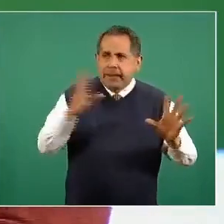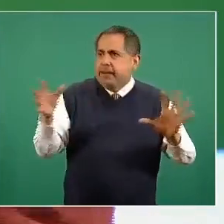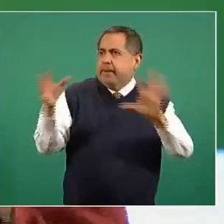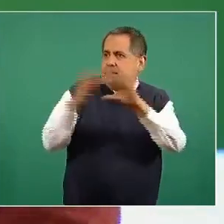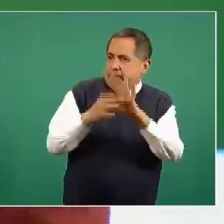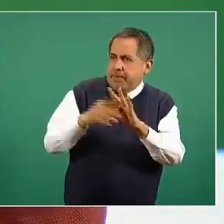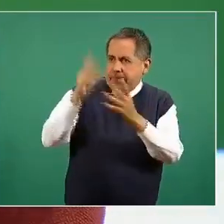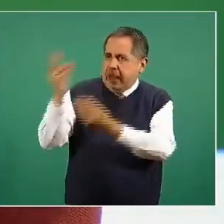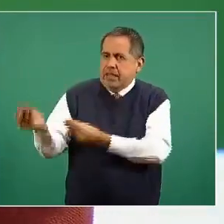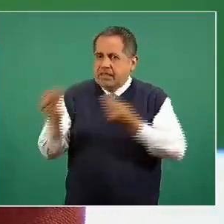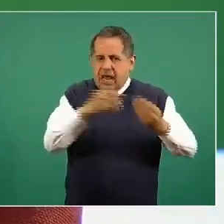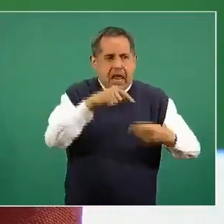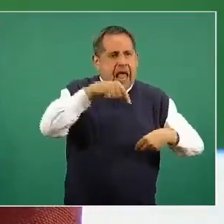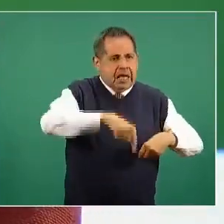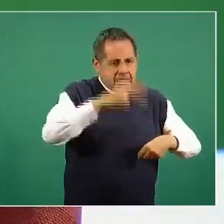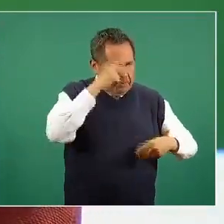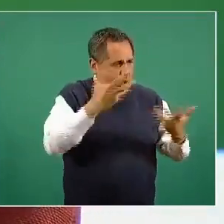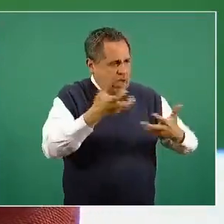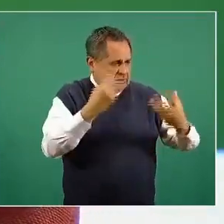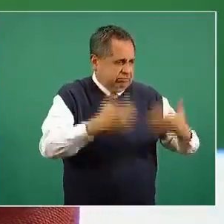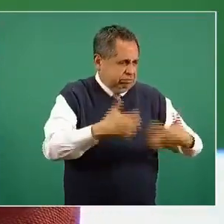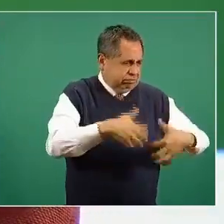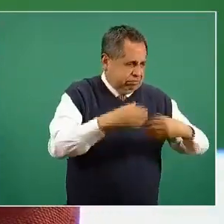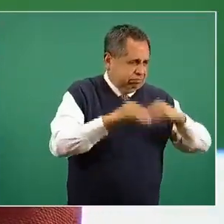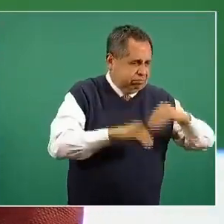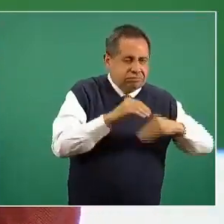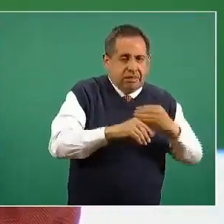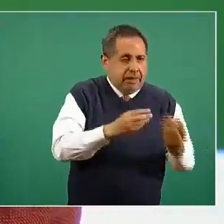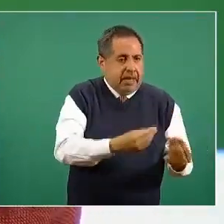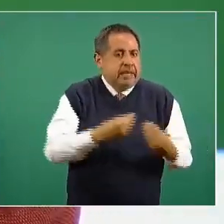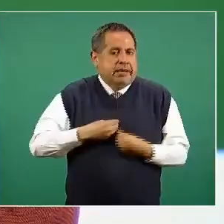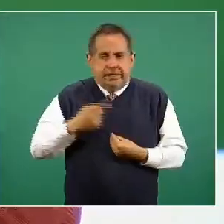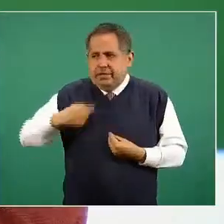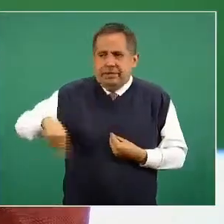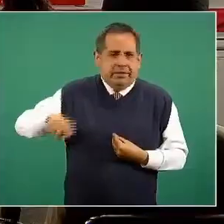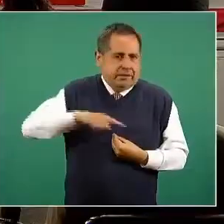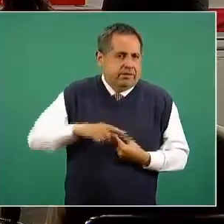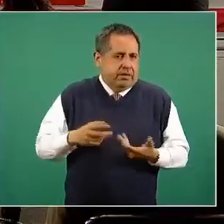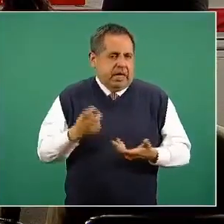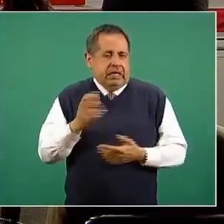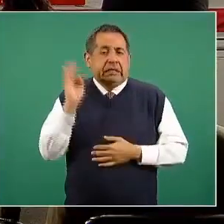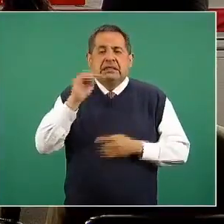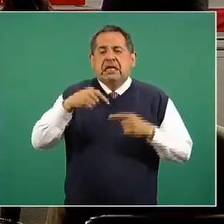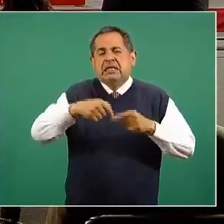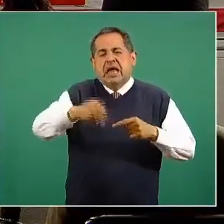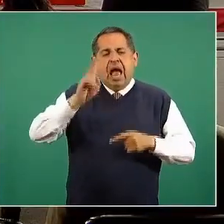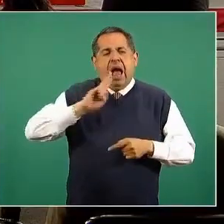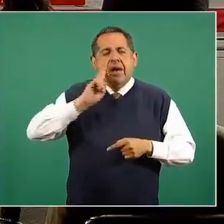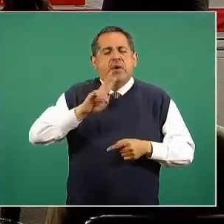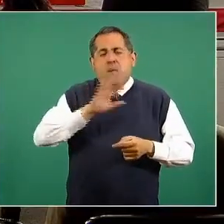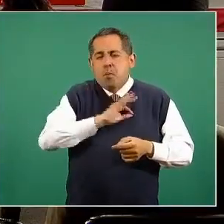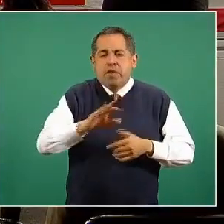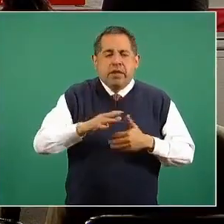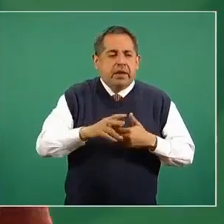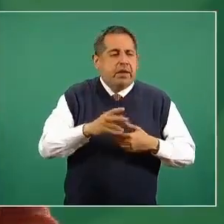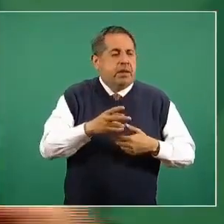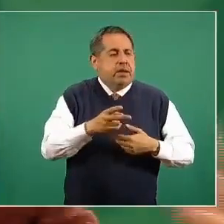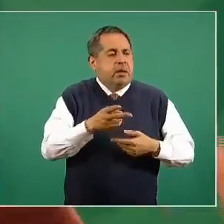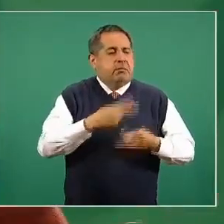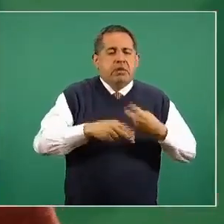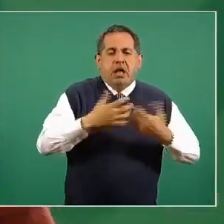una colaboración de múltiples vías, potencialmente para, en el mediano plazo, tener un esquema de